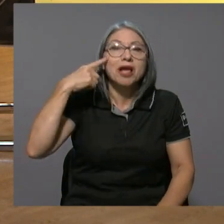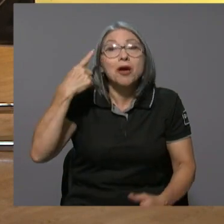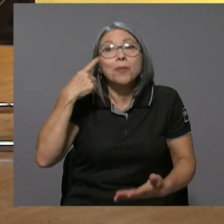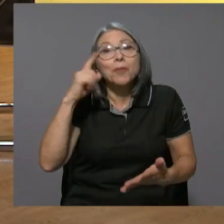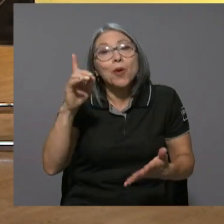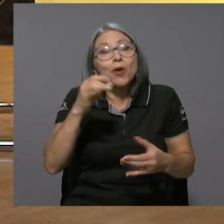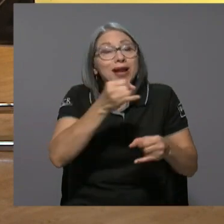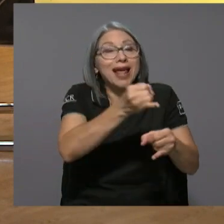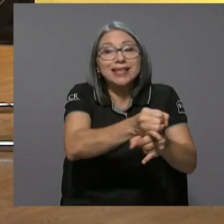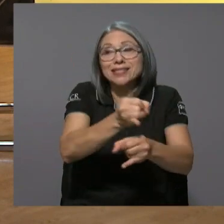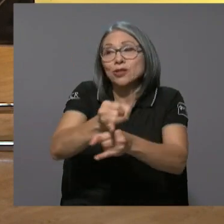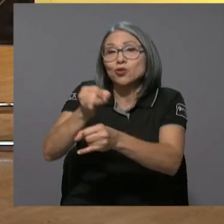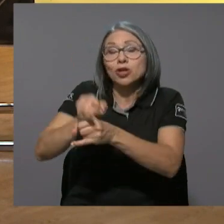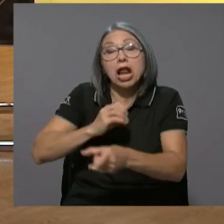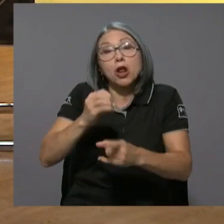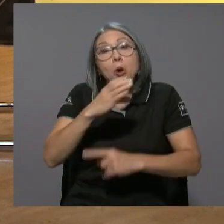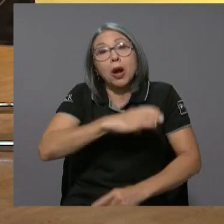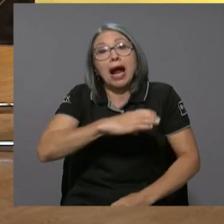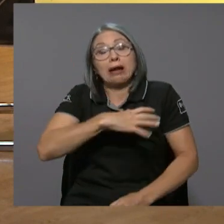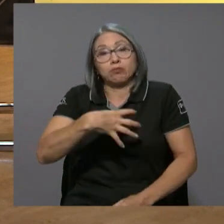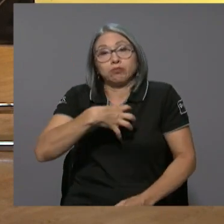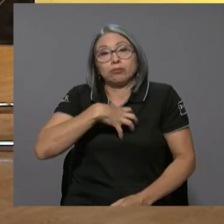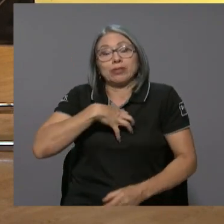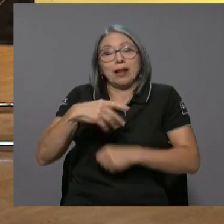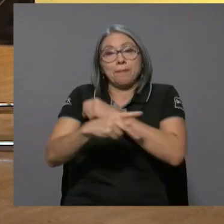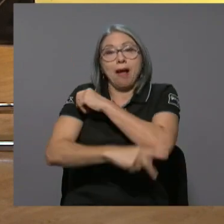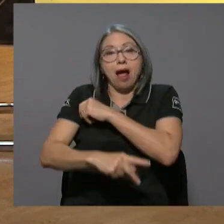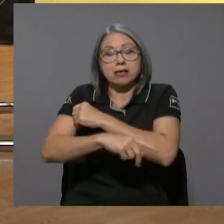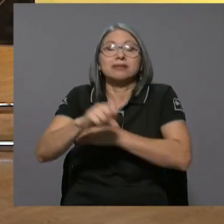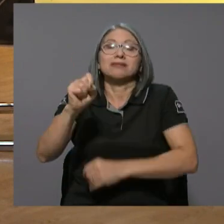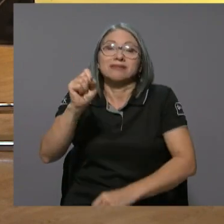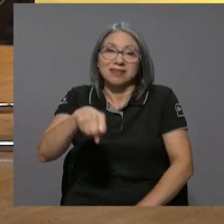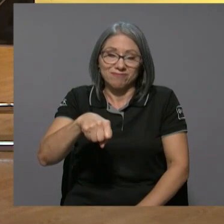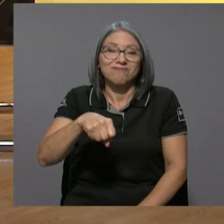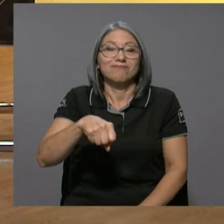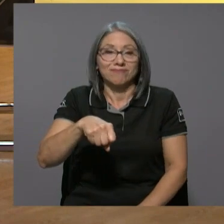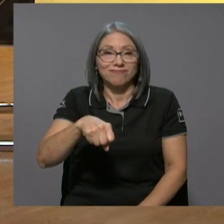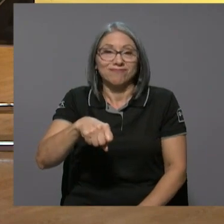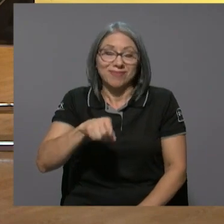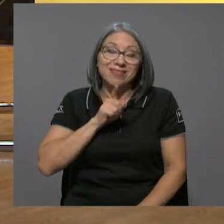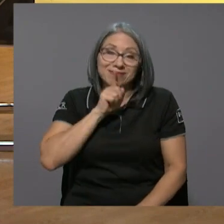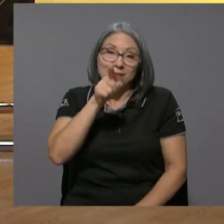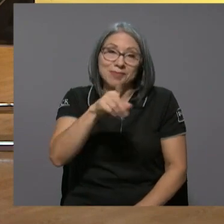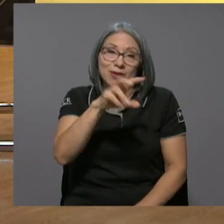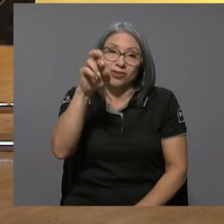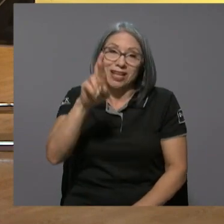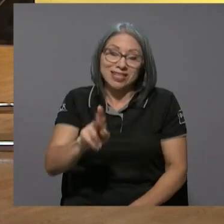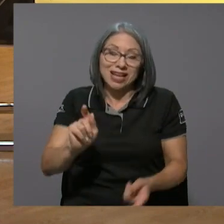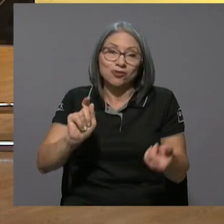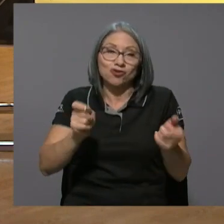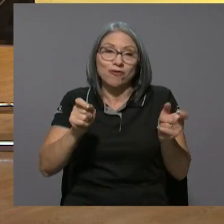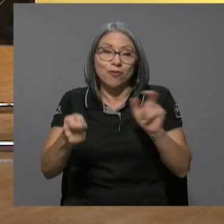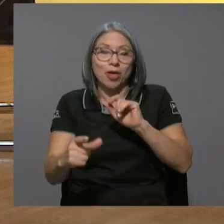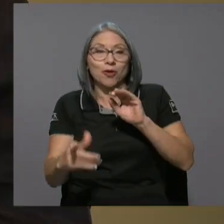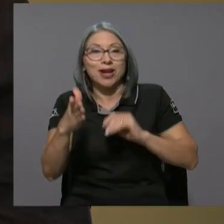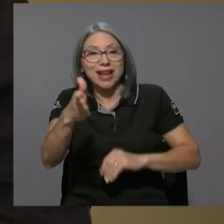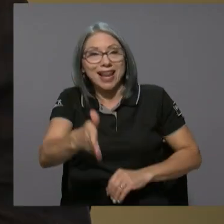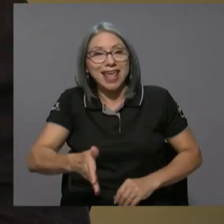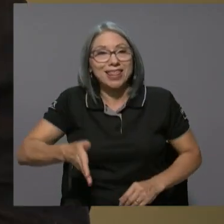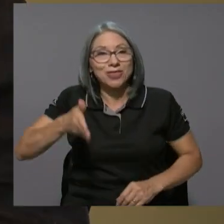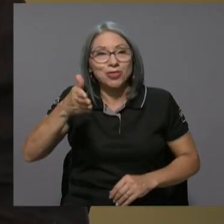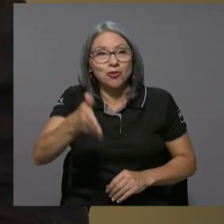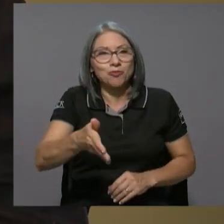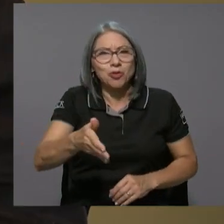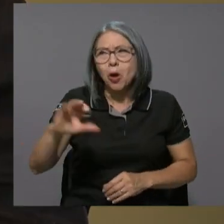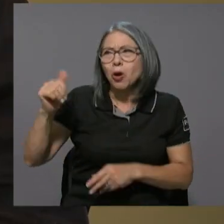por la idiosincrasia del país, sí efectivamente es un reformador lento, ¿verdad? Alguien me decía una vez, bueno, porque ese es el